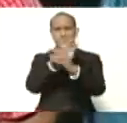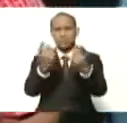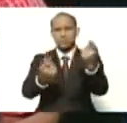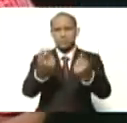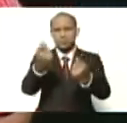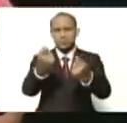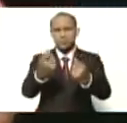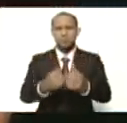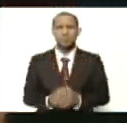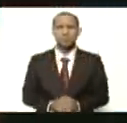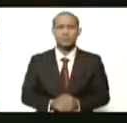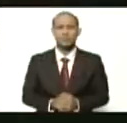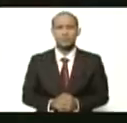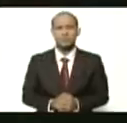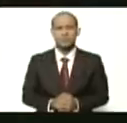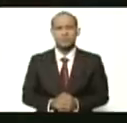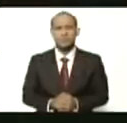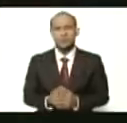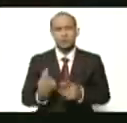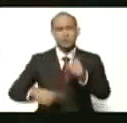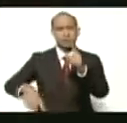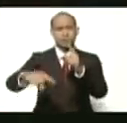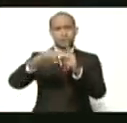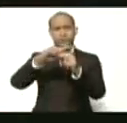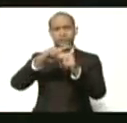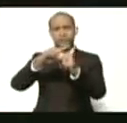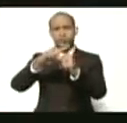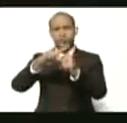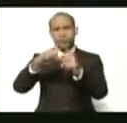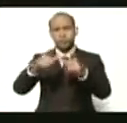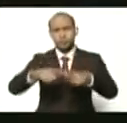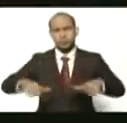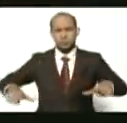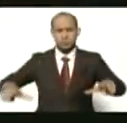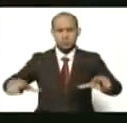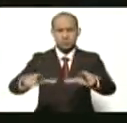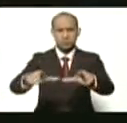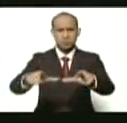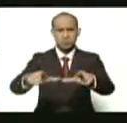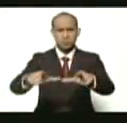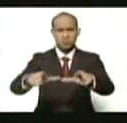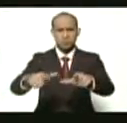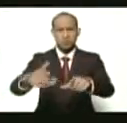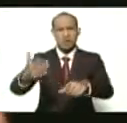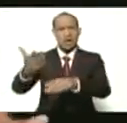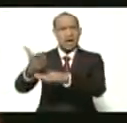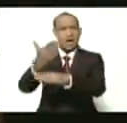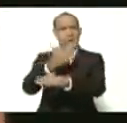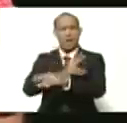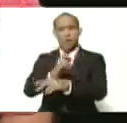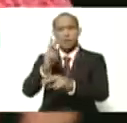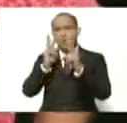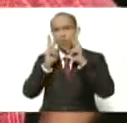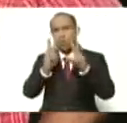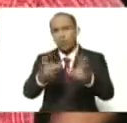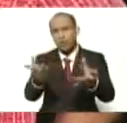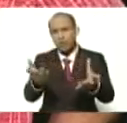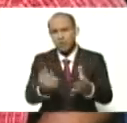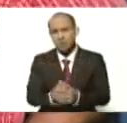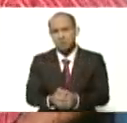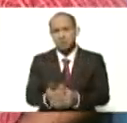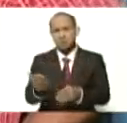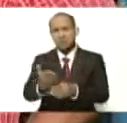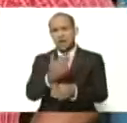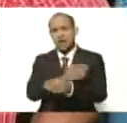de la crisis se ha sumado un nuevo sector que había sido invisibilizado que era nuestro género fuera eran las